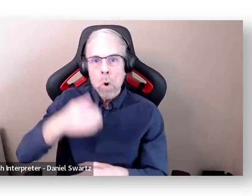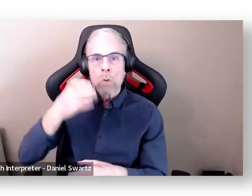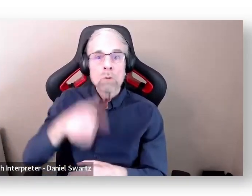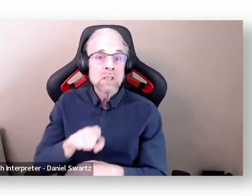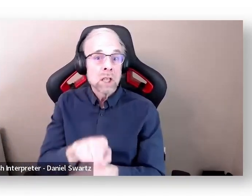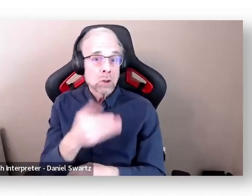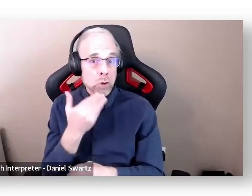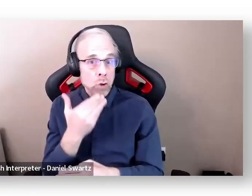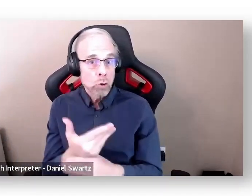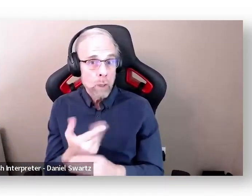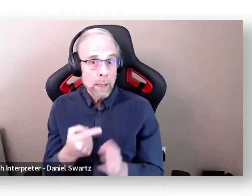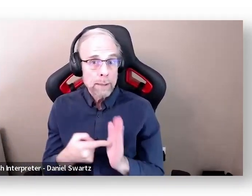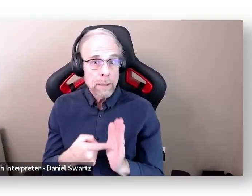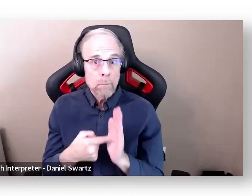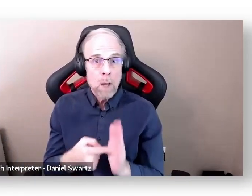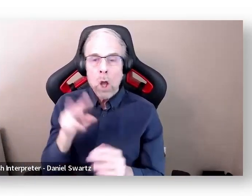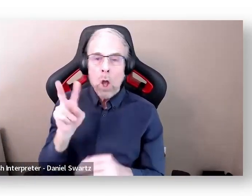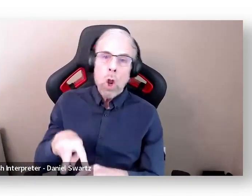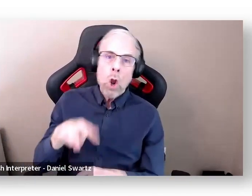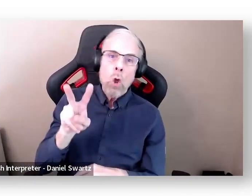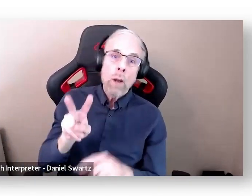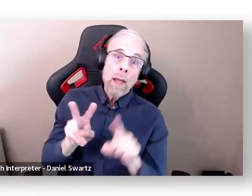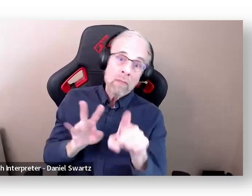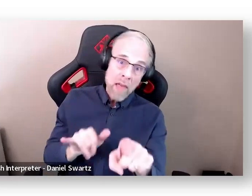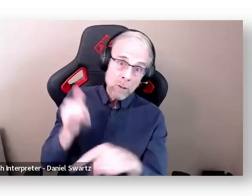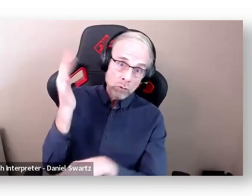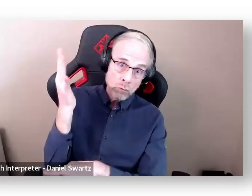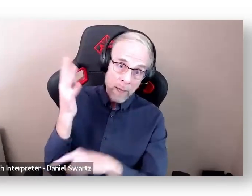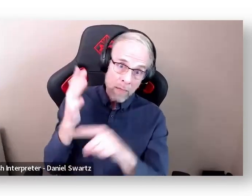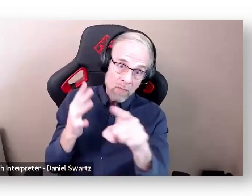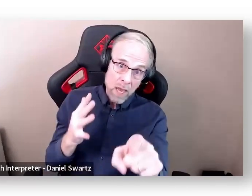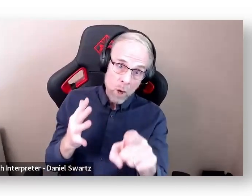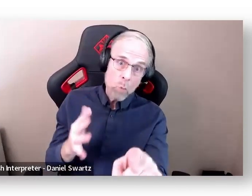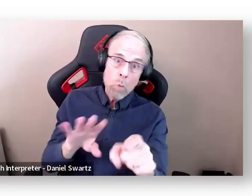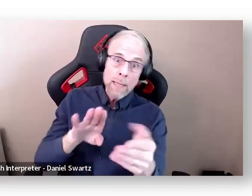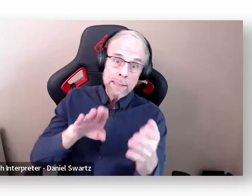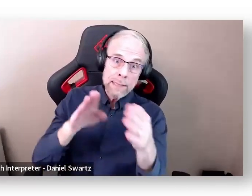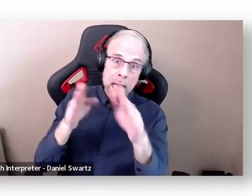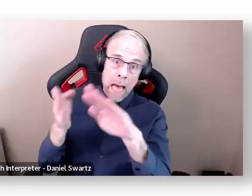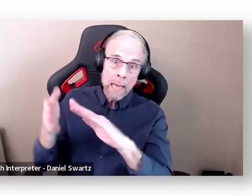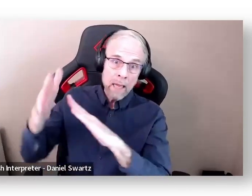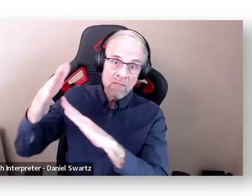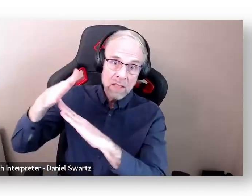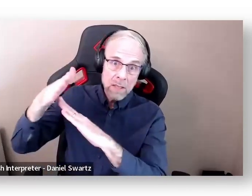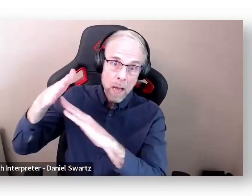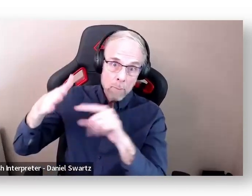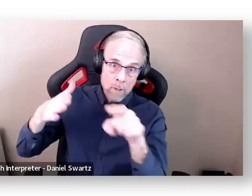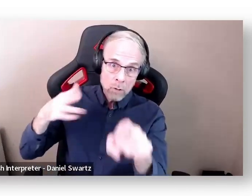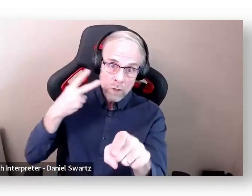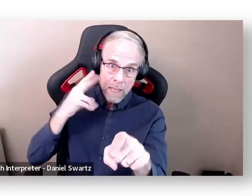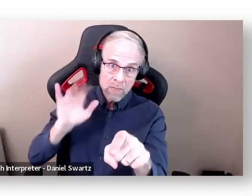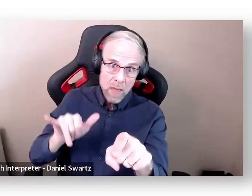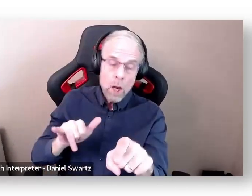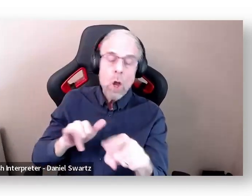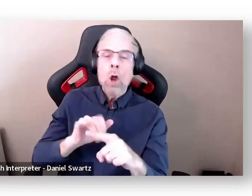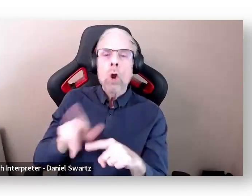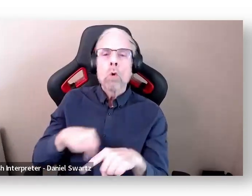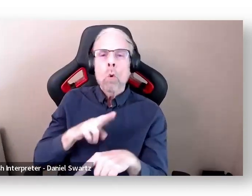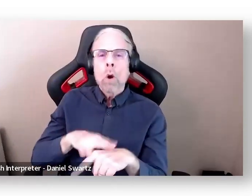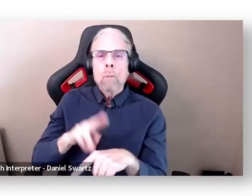en la base de los postes. Así que este es un ejemplo perfecto. Miren hacia arriba a ese árbol justo ahí, dado que tiene esa parte